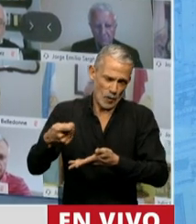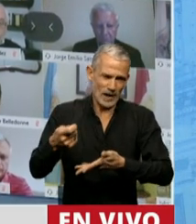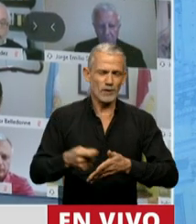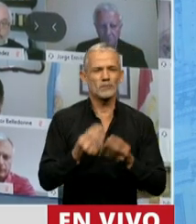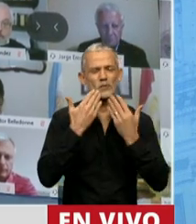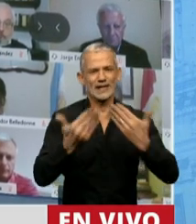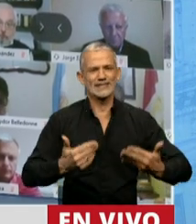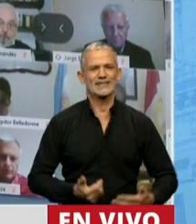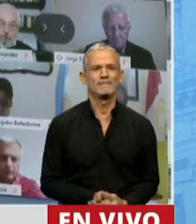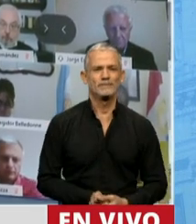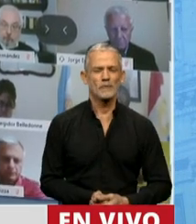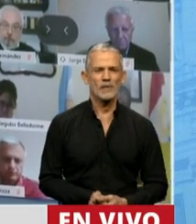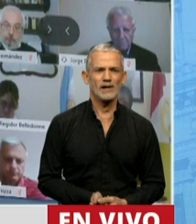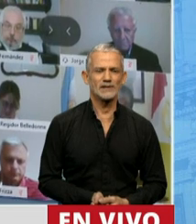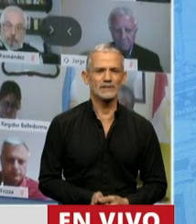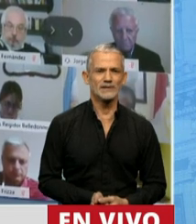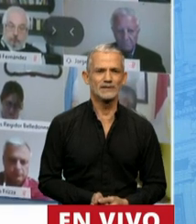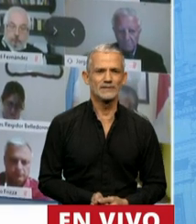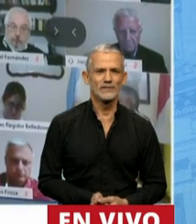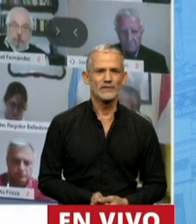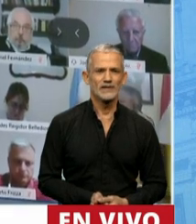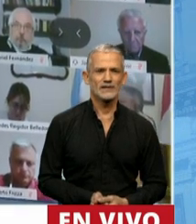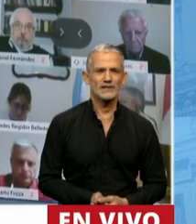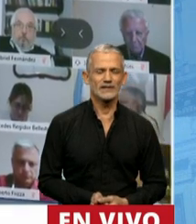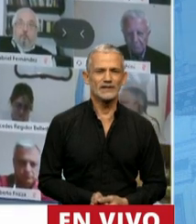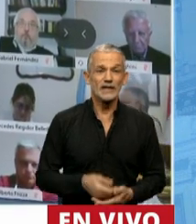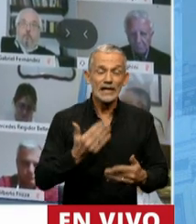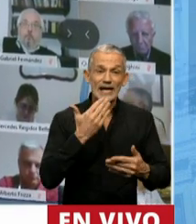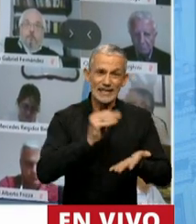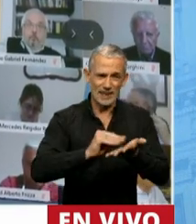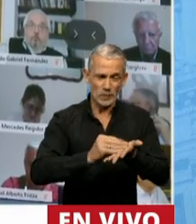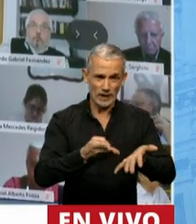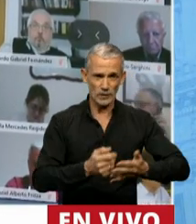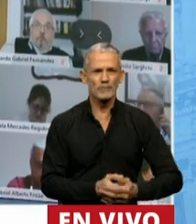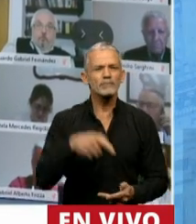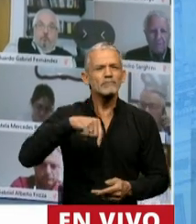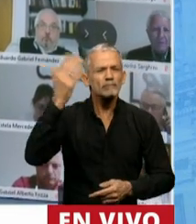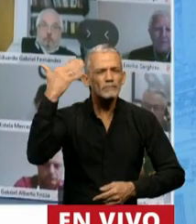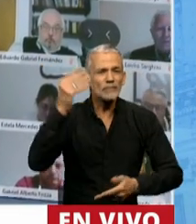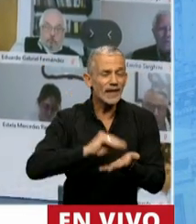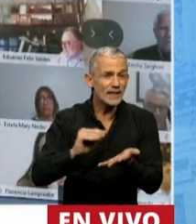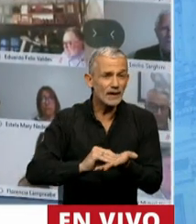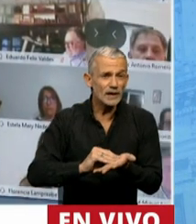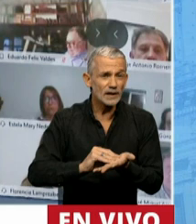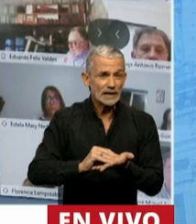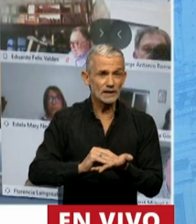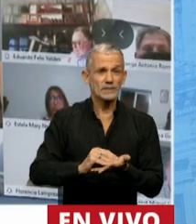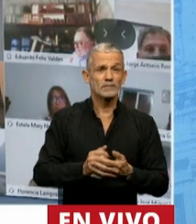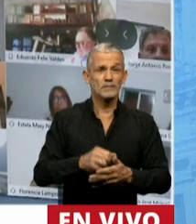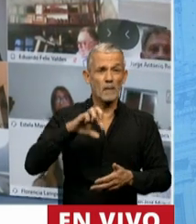Muchas gracias gracias diputado en uso de la palabra el diputado